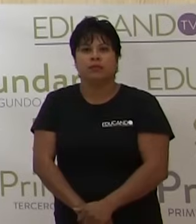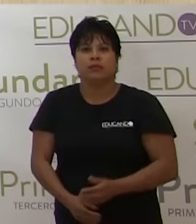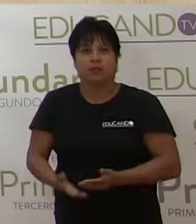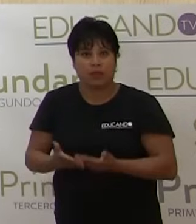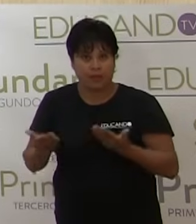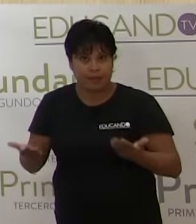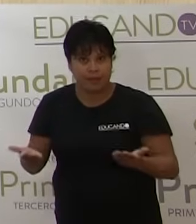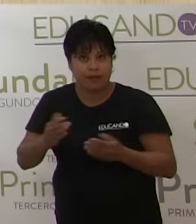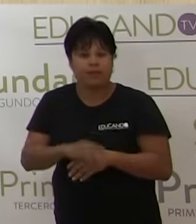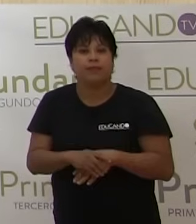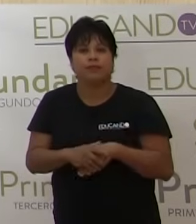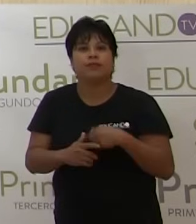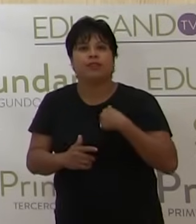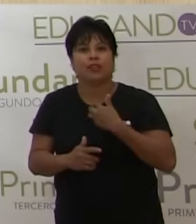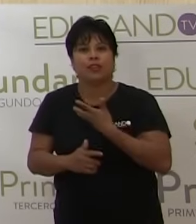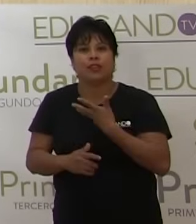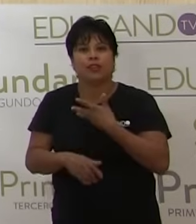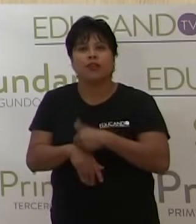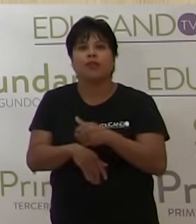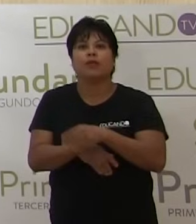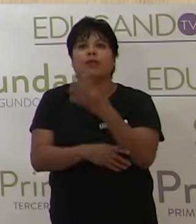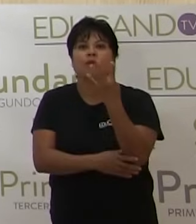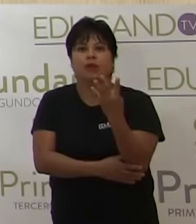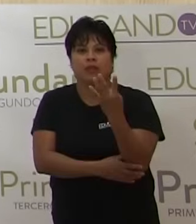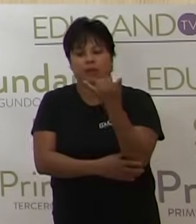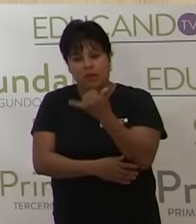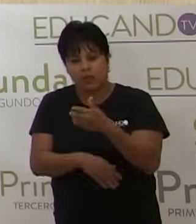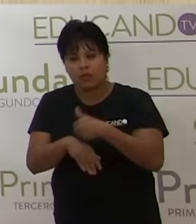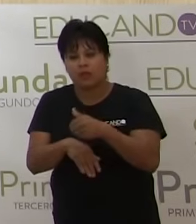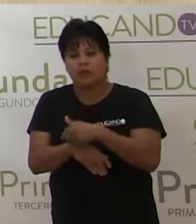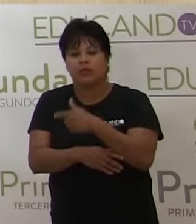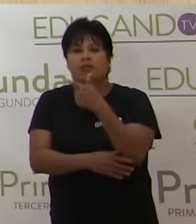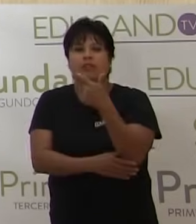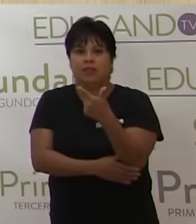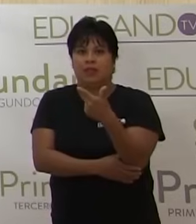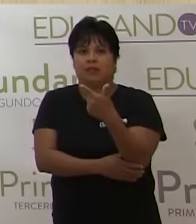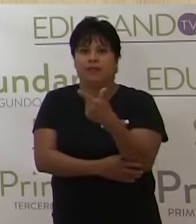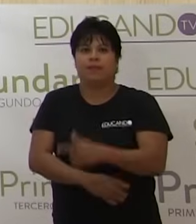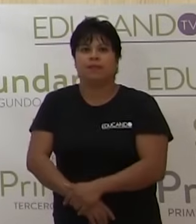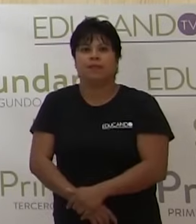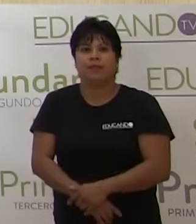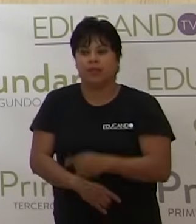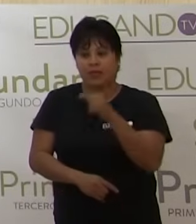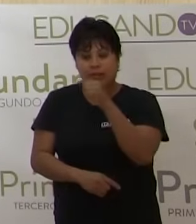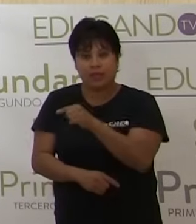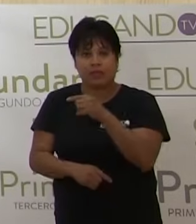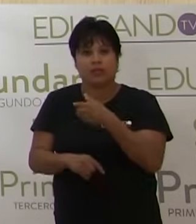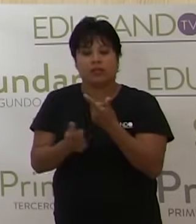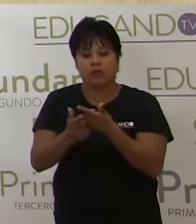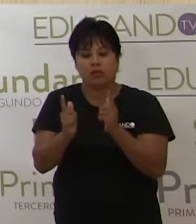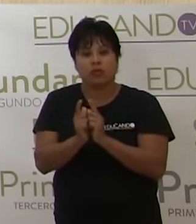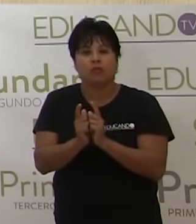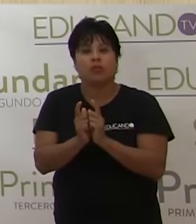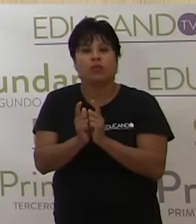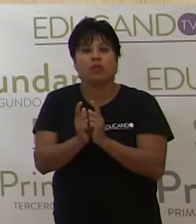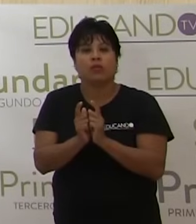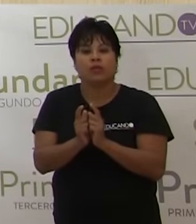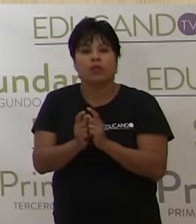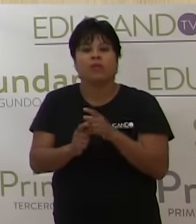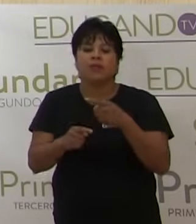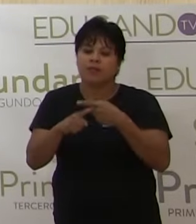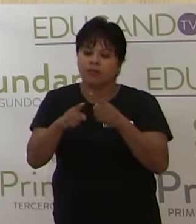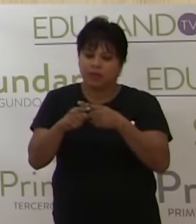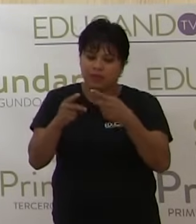Ahora sí tengo el número cuatro y el número s este es una colección de